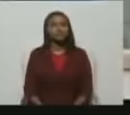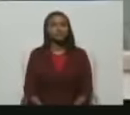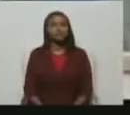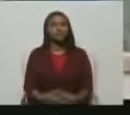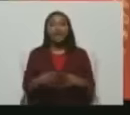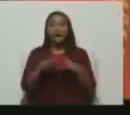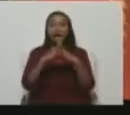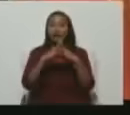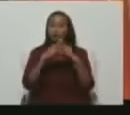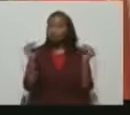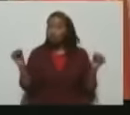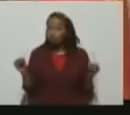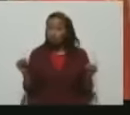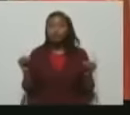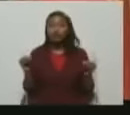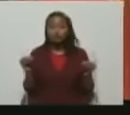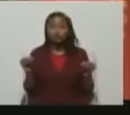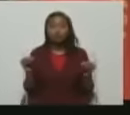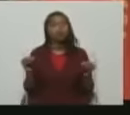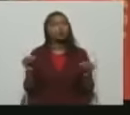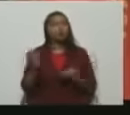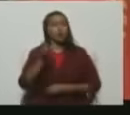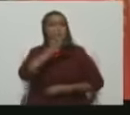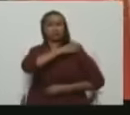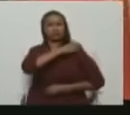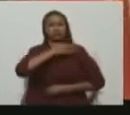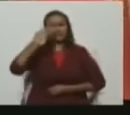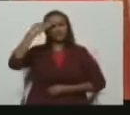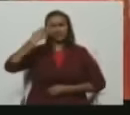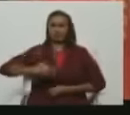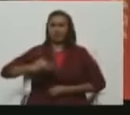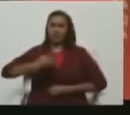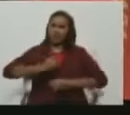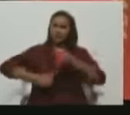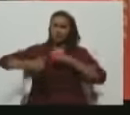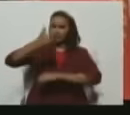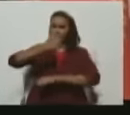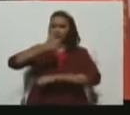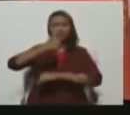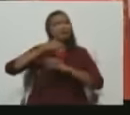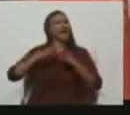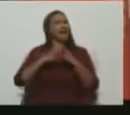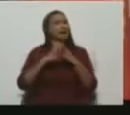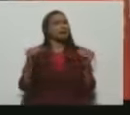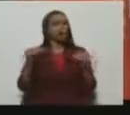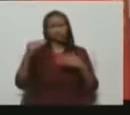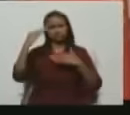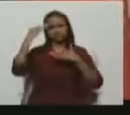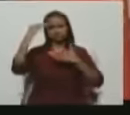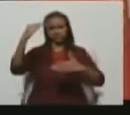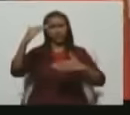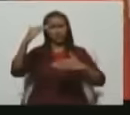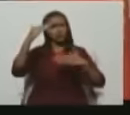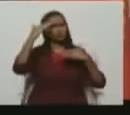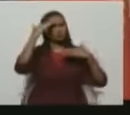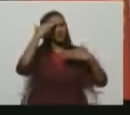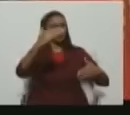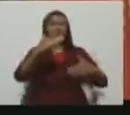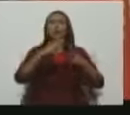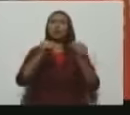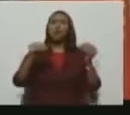todos los ciudadanos oficiales mayores, generales, almirantes, integrantes del Estado Mayor Superior de la Fuerza Armada